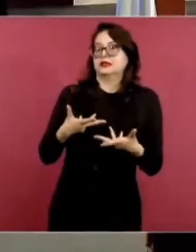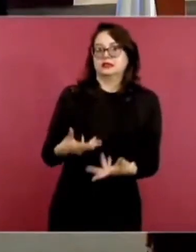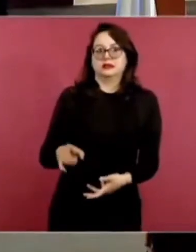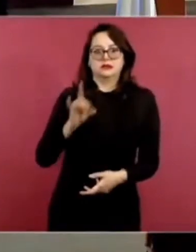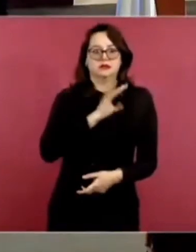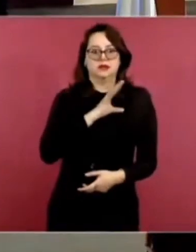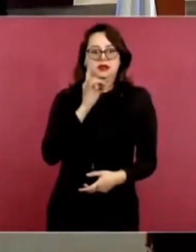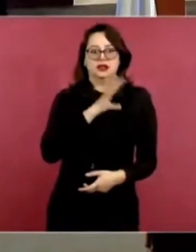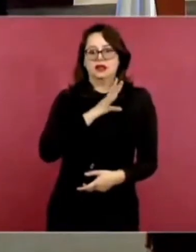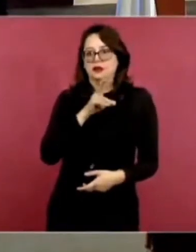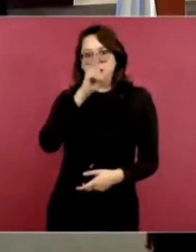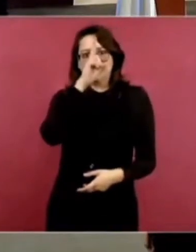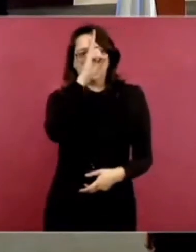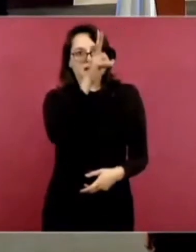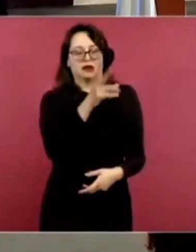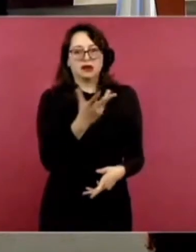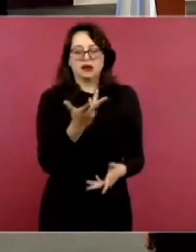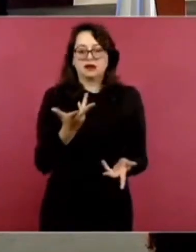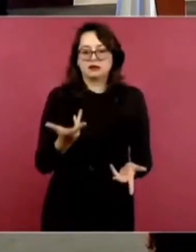contra. Adelante.